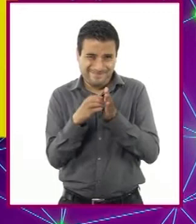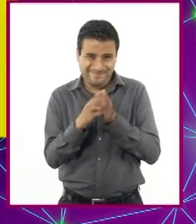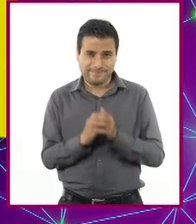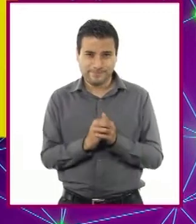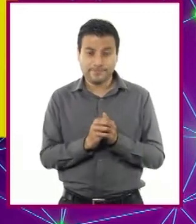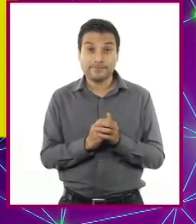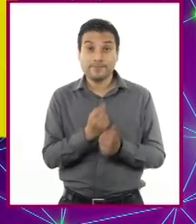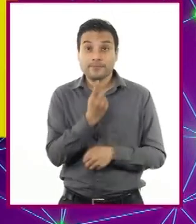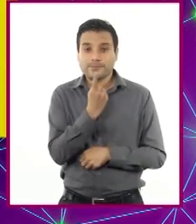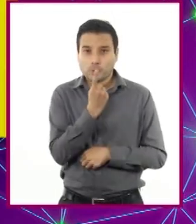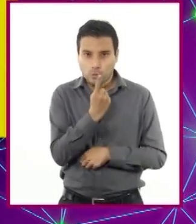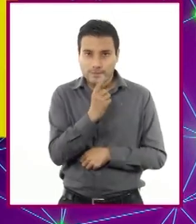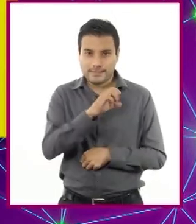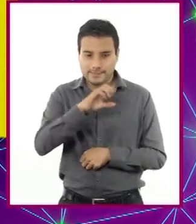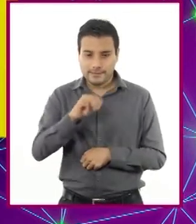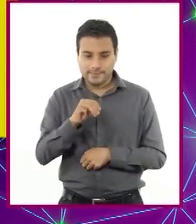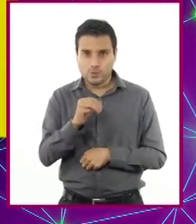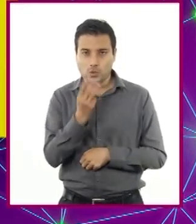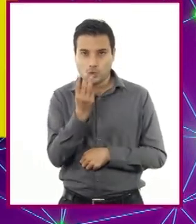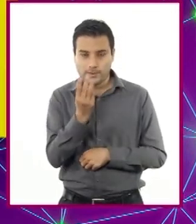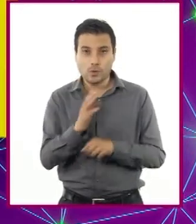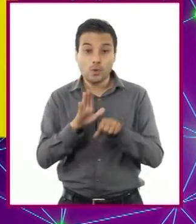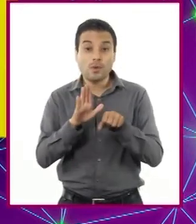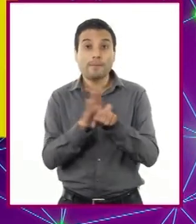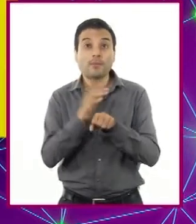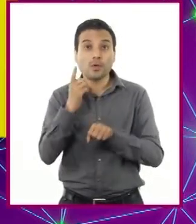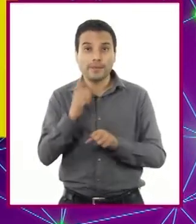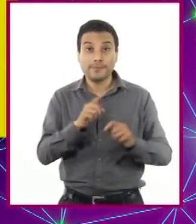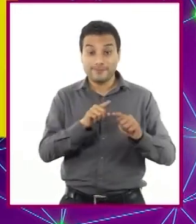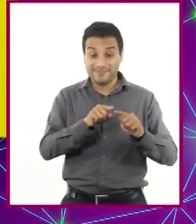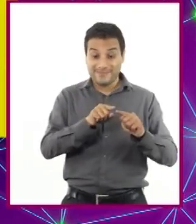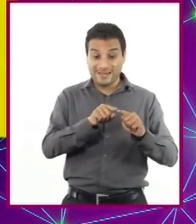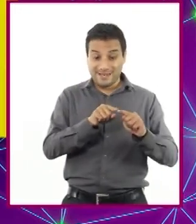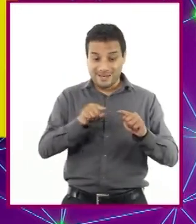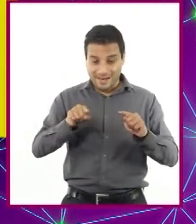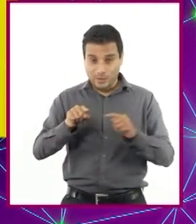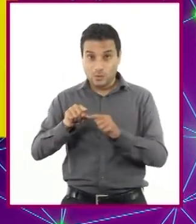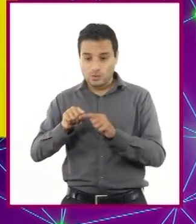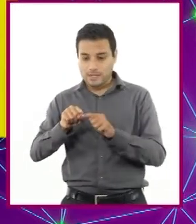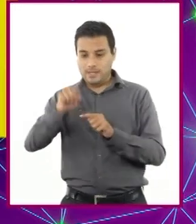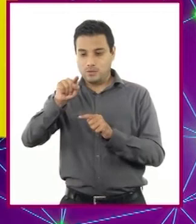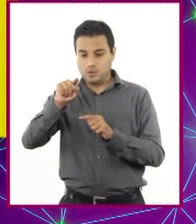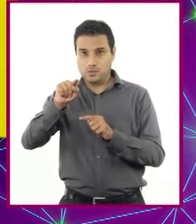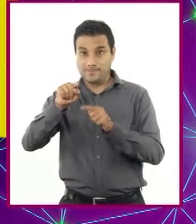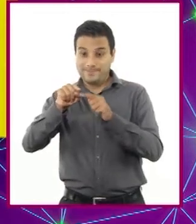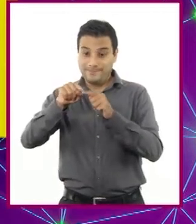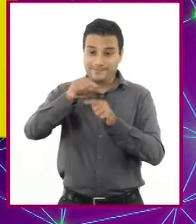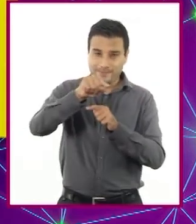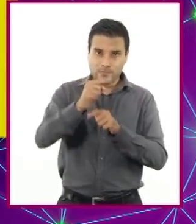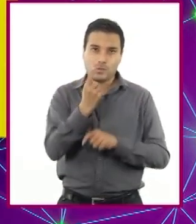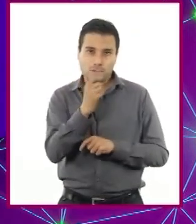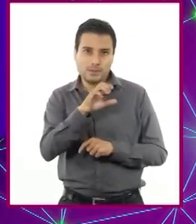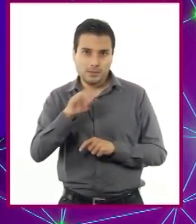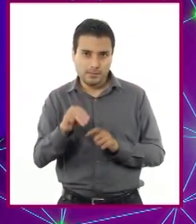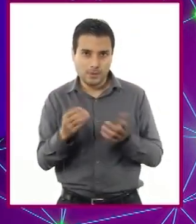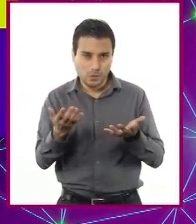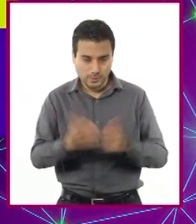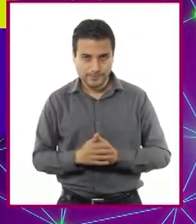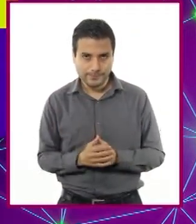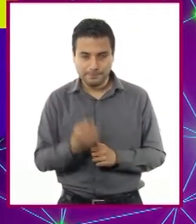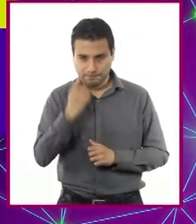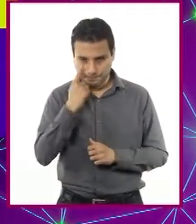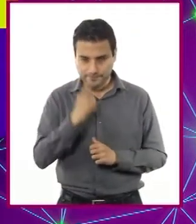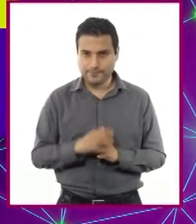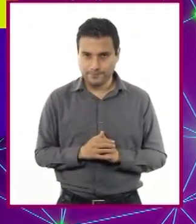1 centímetro cúbico, porque su largo, ancho y alto miden 1 centímetro. Ahora